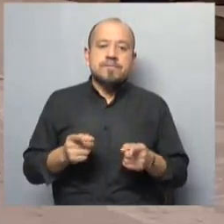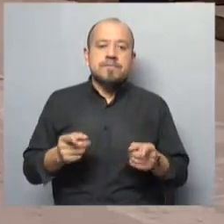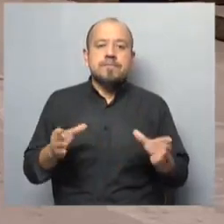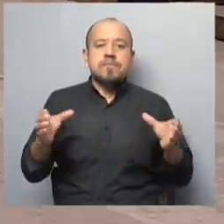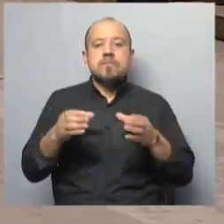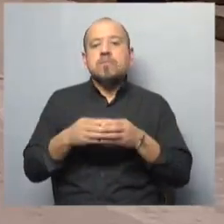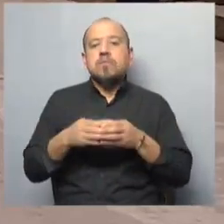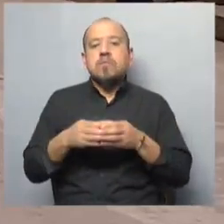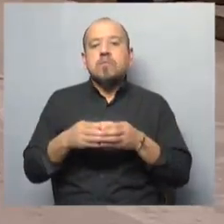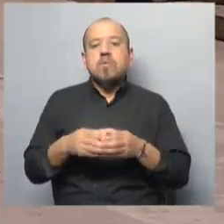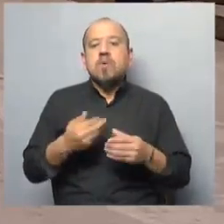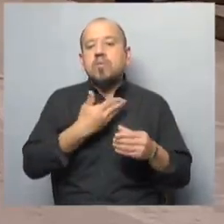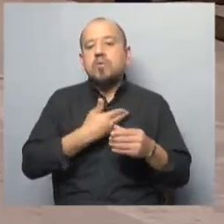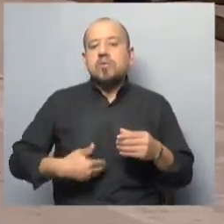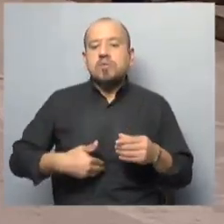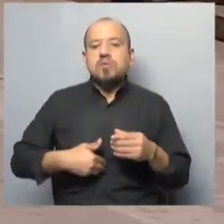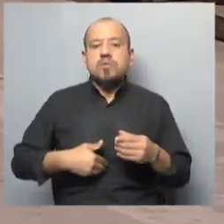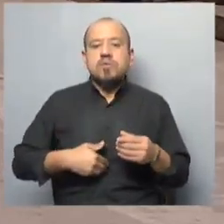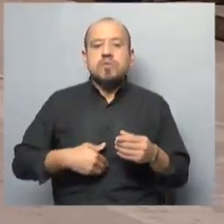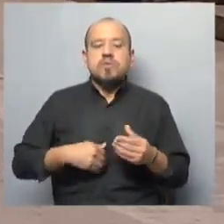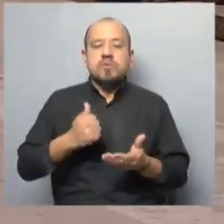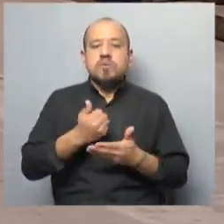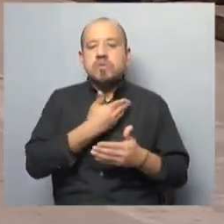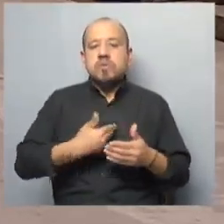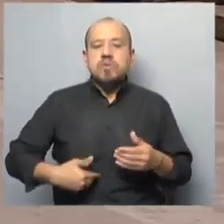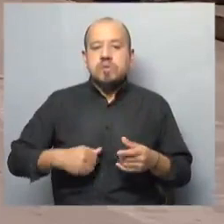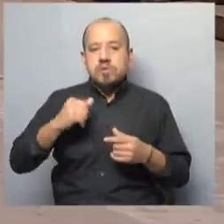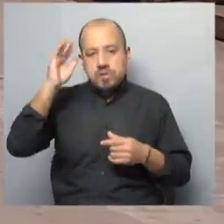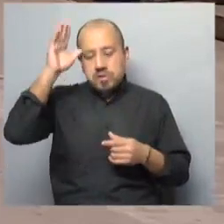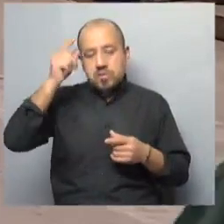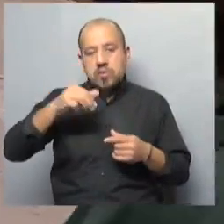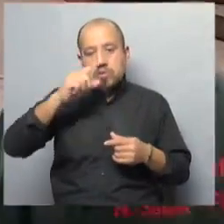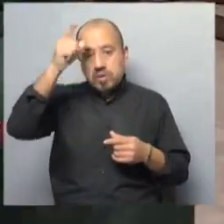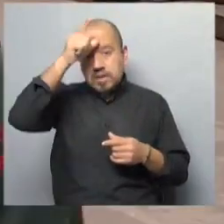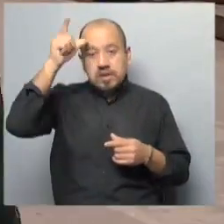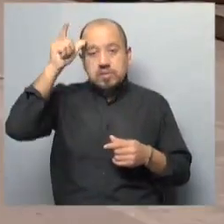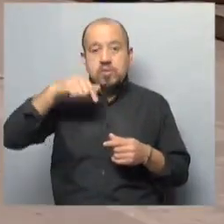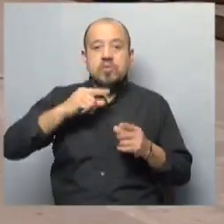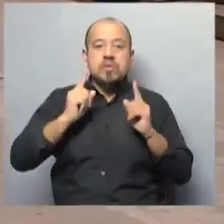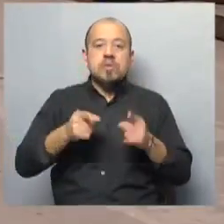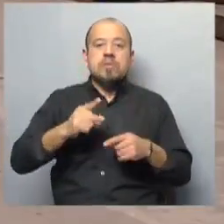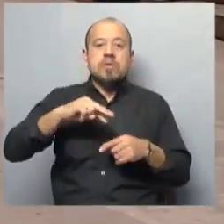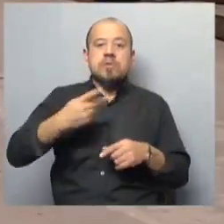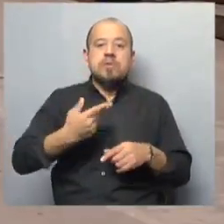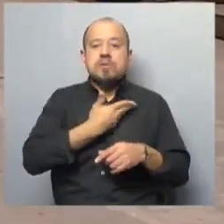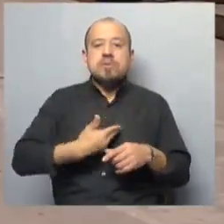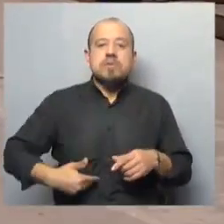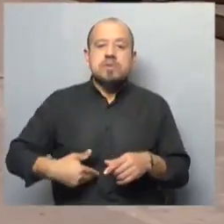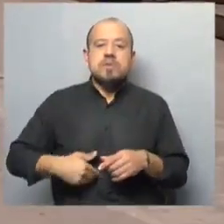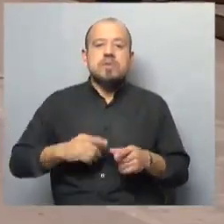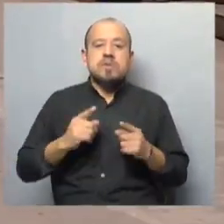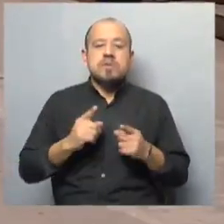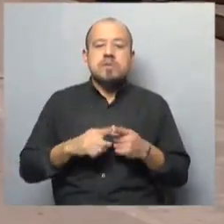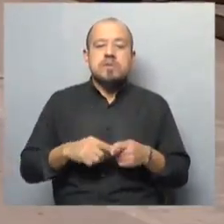delegación del gobierno que estuvo encabezada por el presidente de la República, Luis Lacalle Pou, también la vicepresidenta Beatriz Argimón y gran